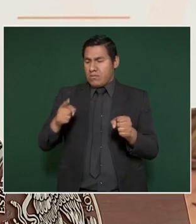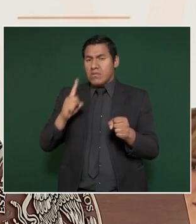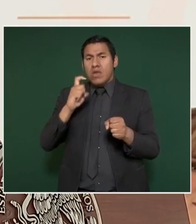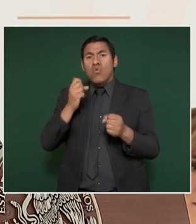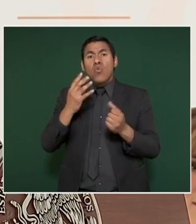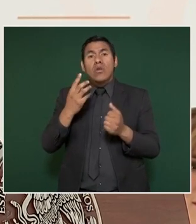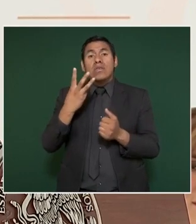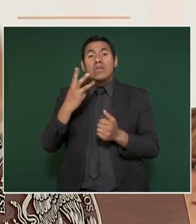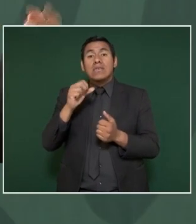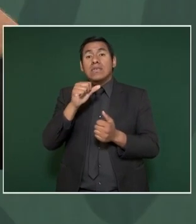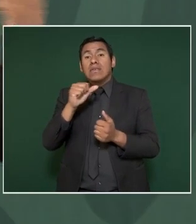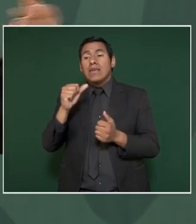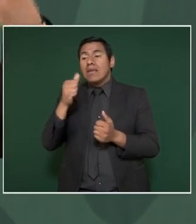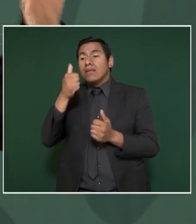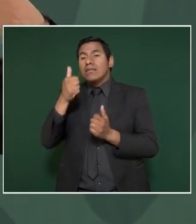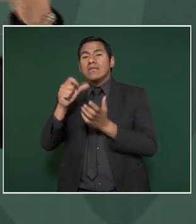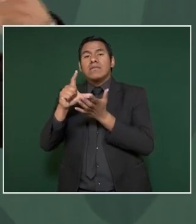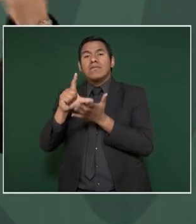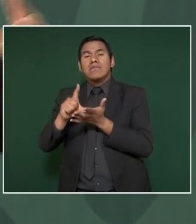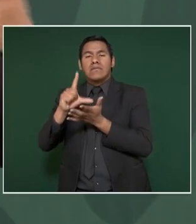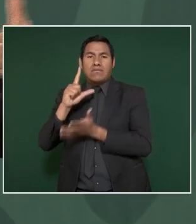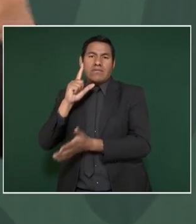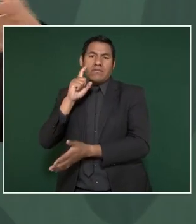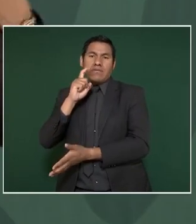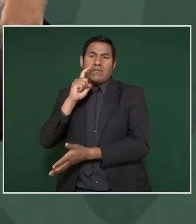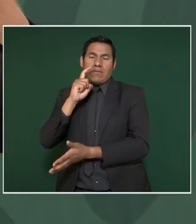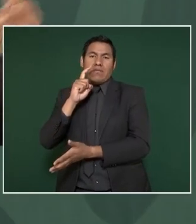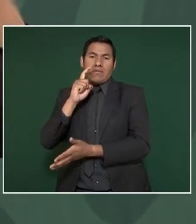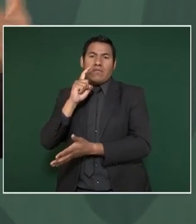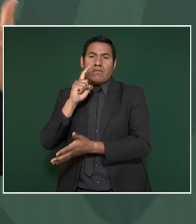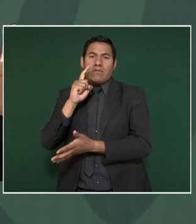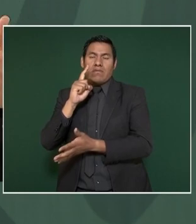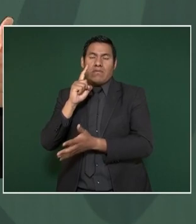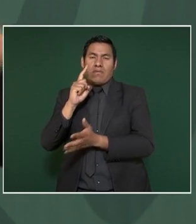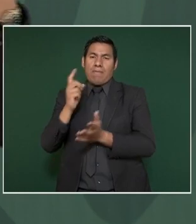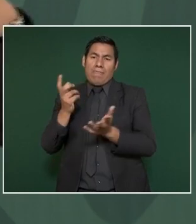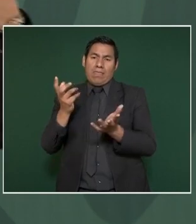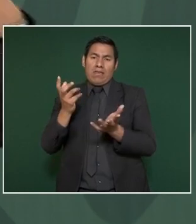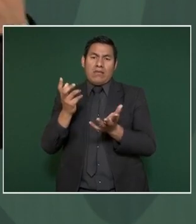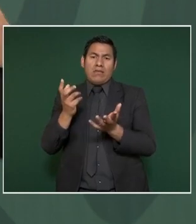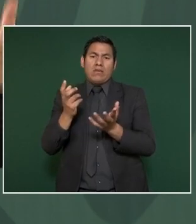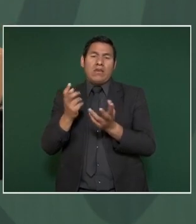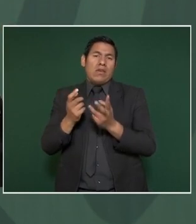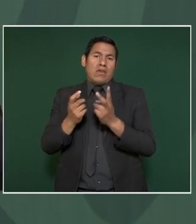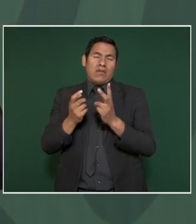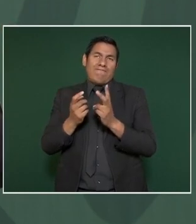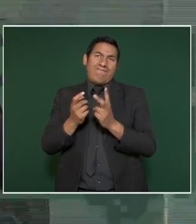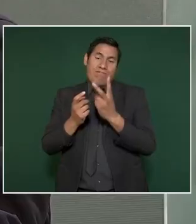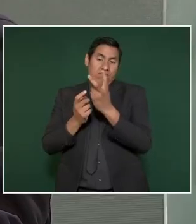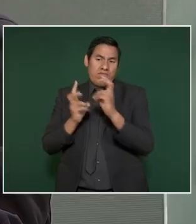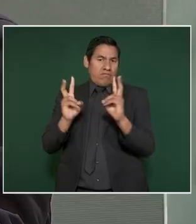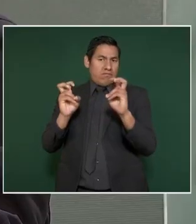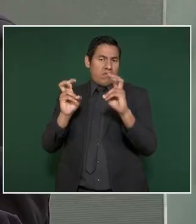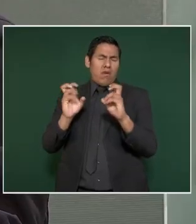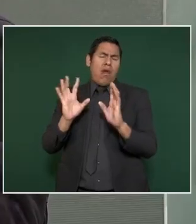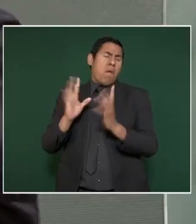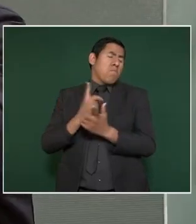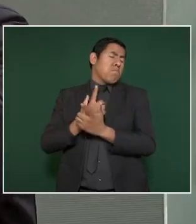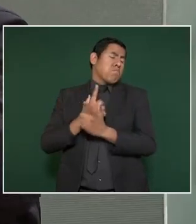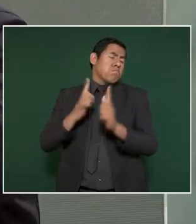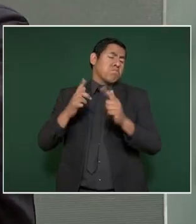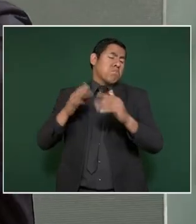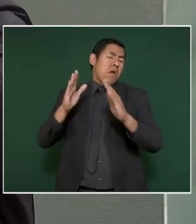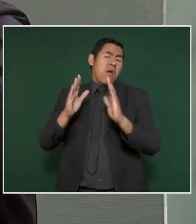agua y como no queremos dejar este asunto abierto